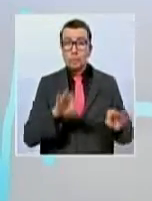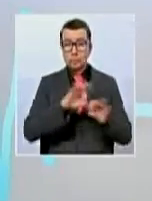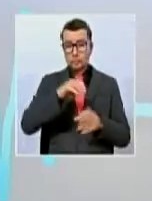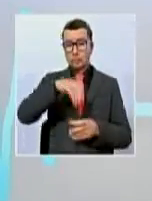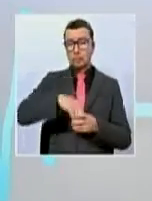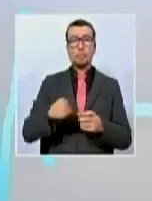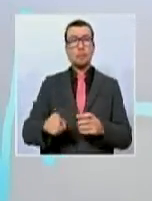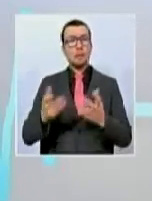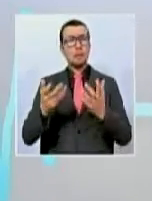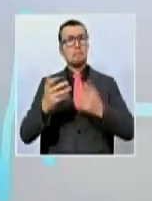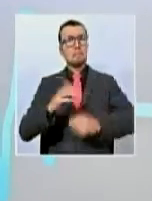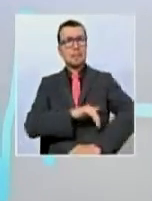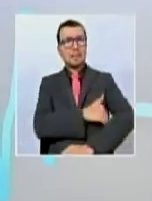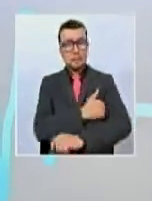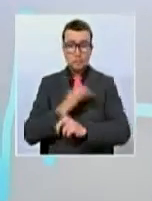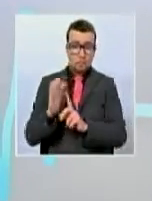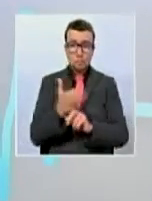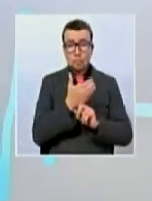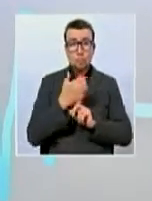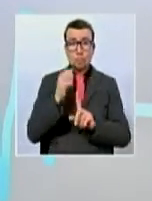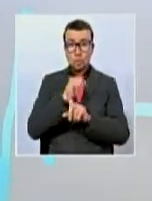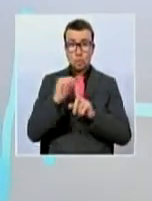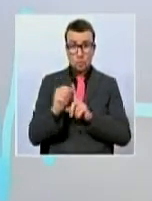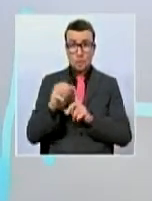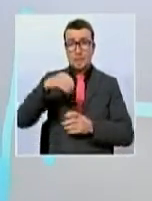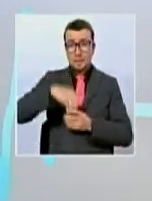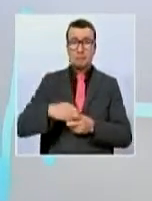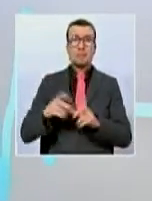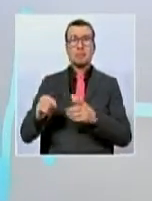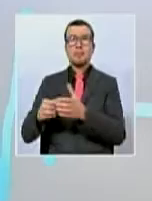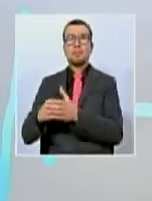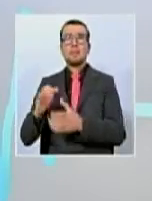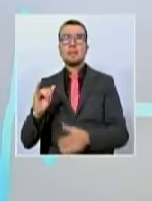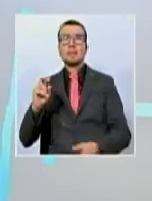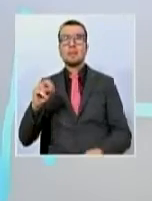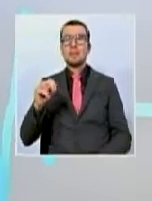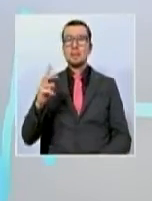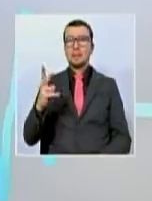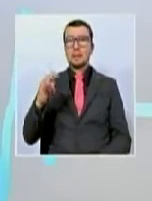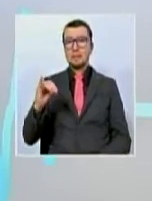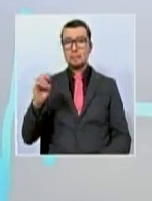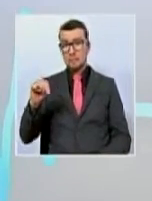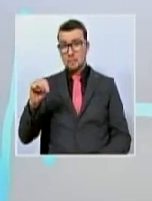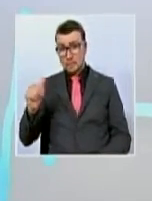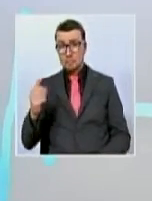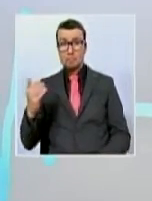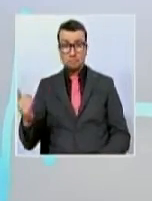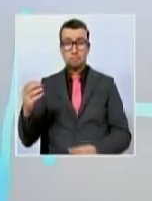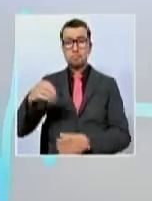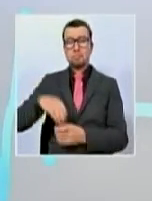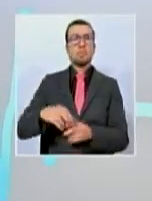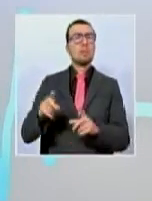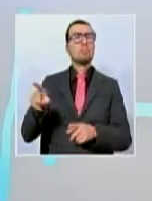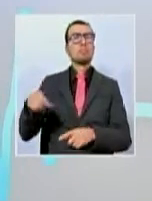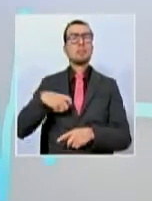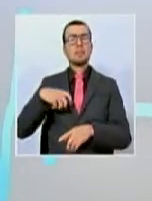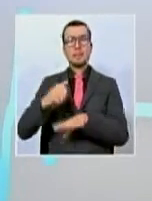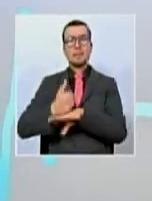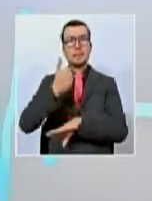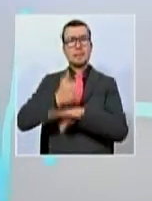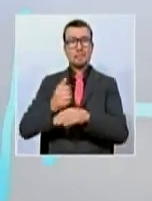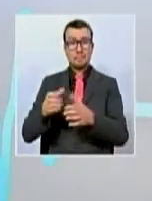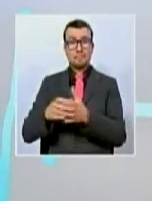de Protección Social o Salud, con el INVIMA. Y hoy tenemos a la directora de